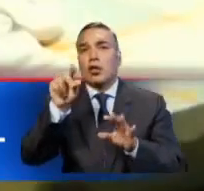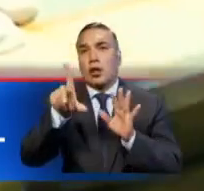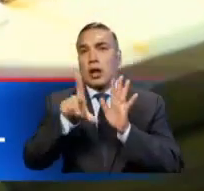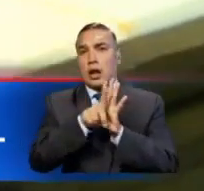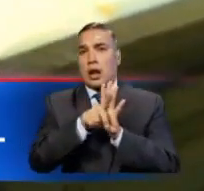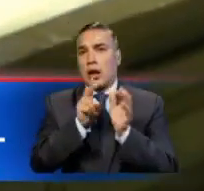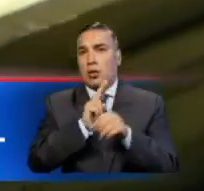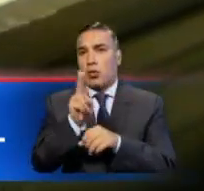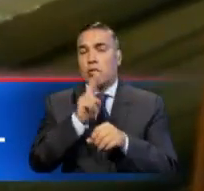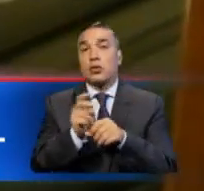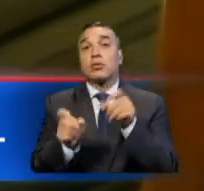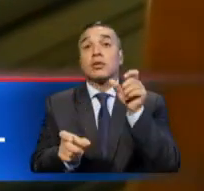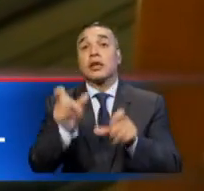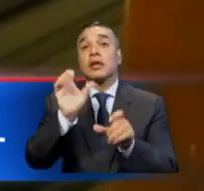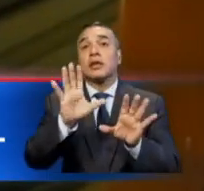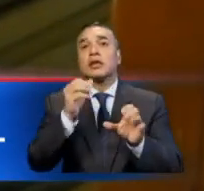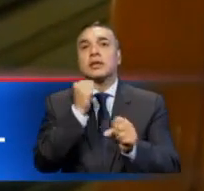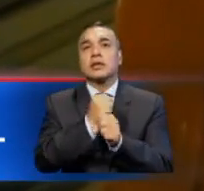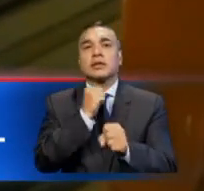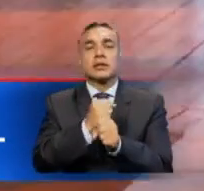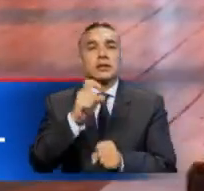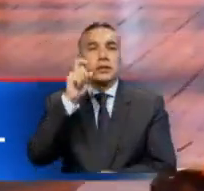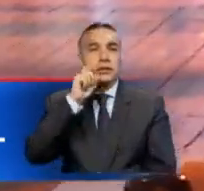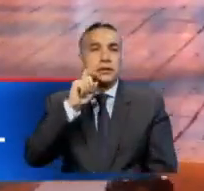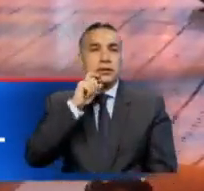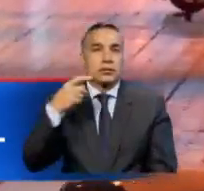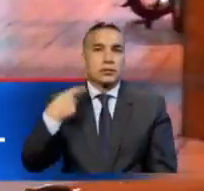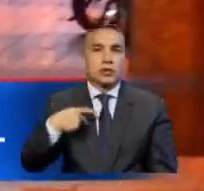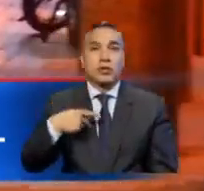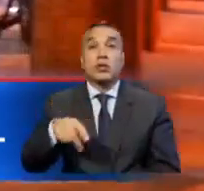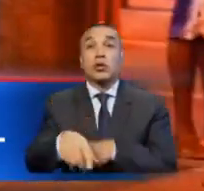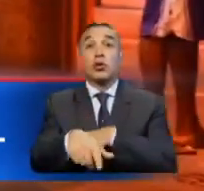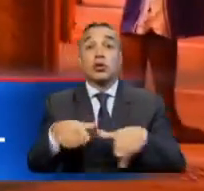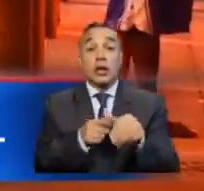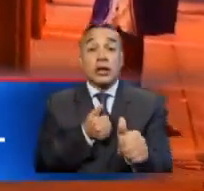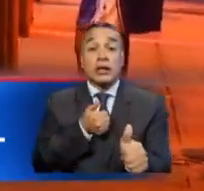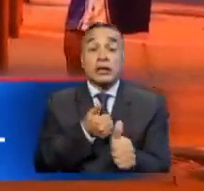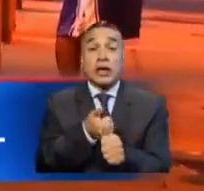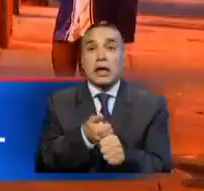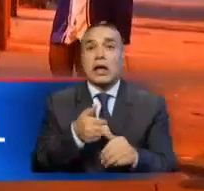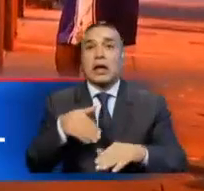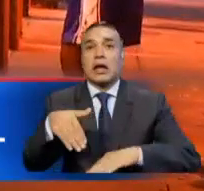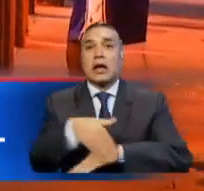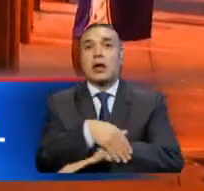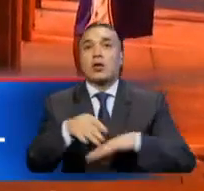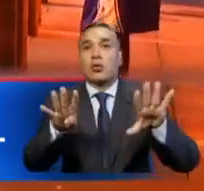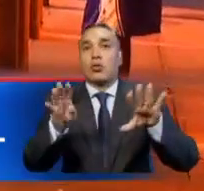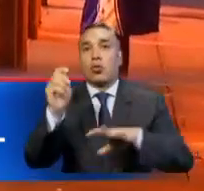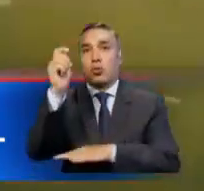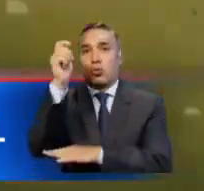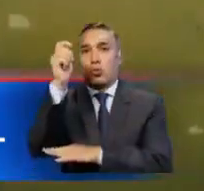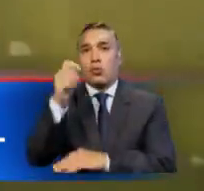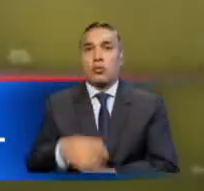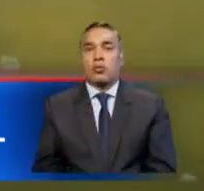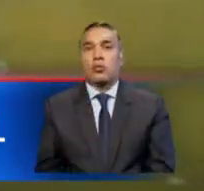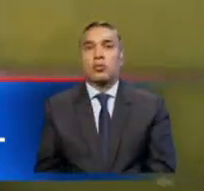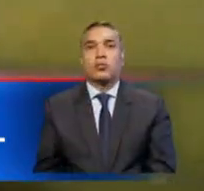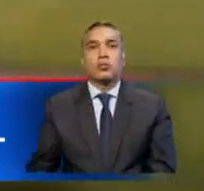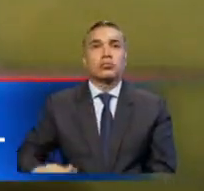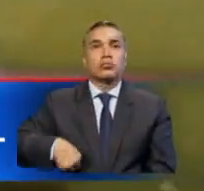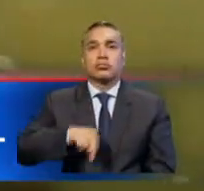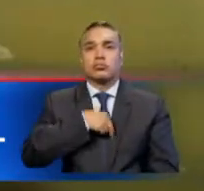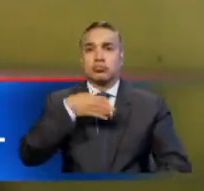irregular por personas que ofrecen servicios sexuales en las inmediaciones de la avenida 9 de Octubre. Hemos